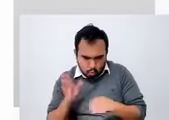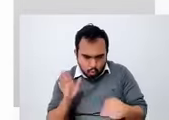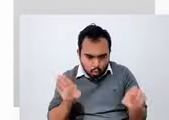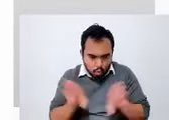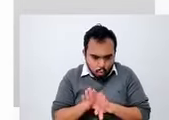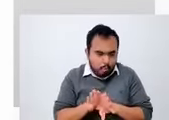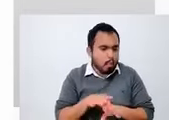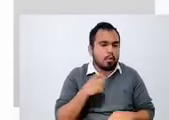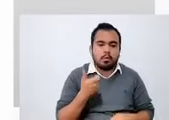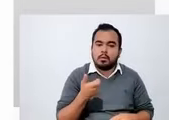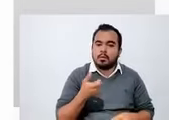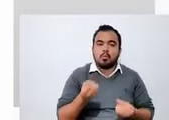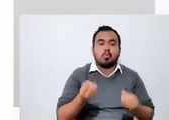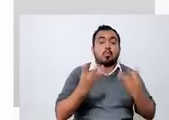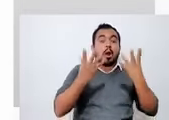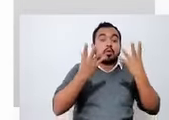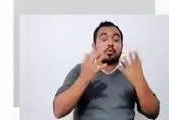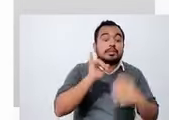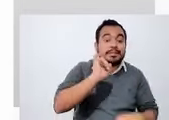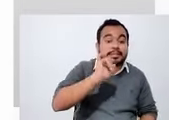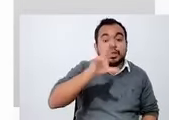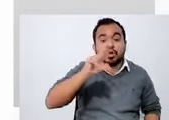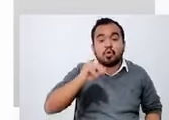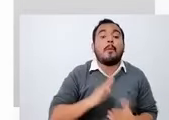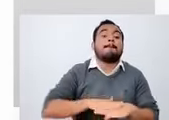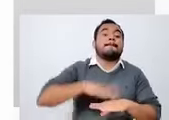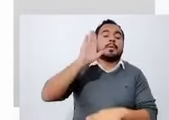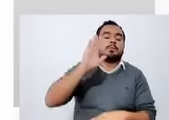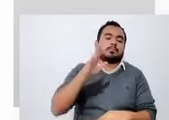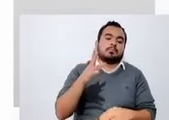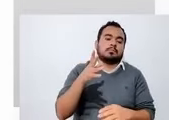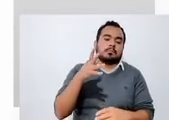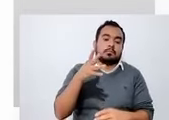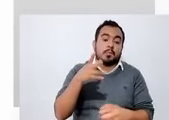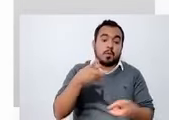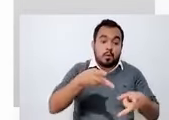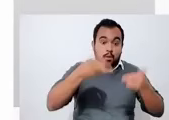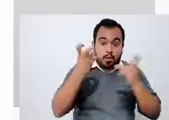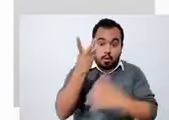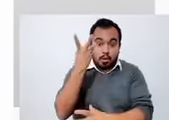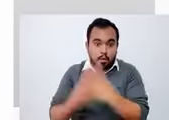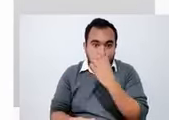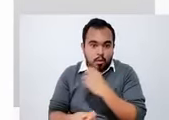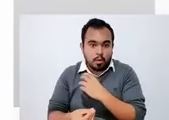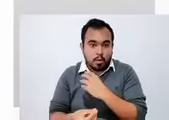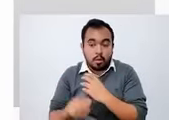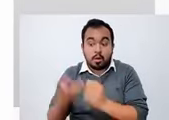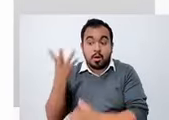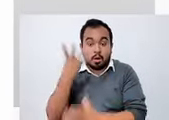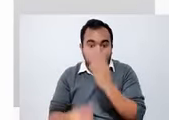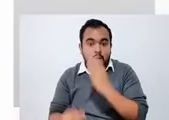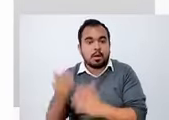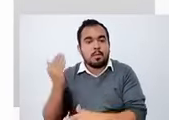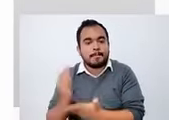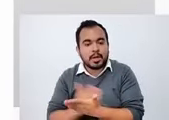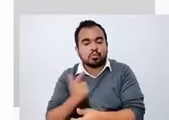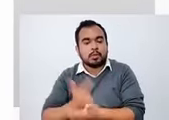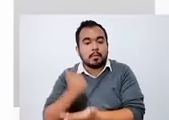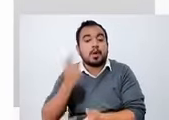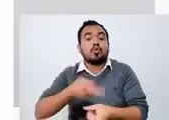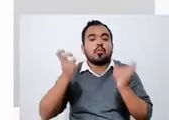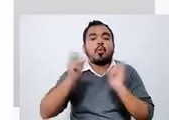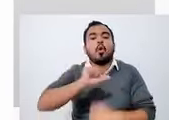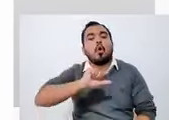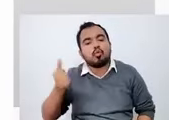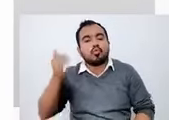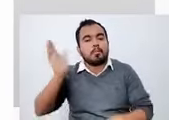menor merecimiento. Decimos que el hurto es menos grave que el robo y que el robo es menos grave que la violación. Y decimos que algunos robos son más graves que otros.